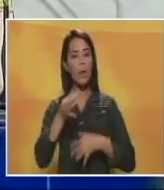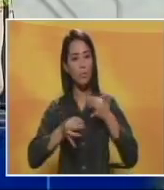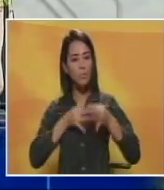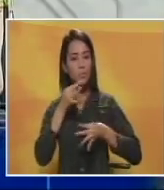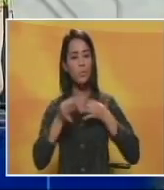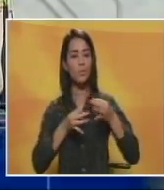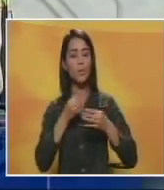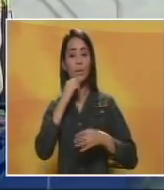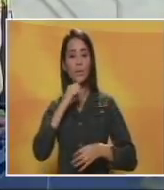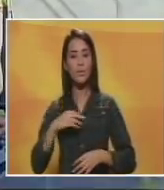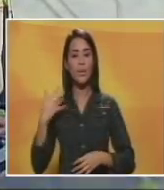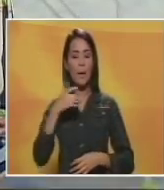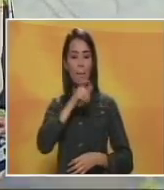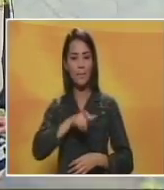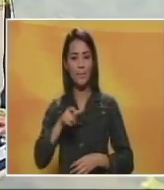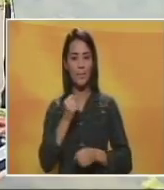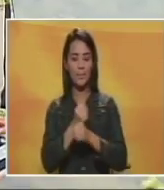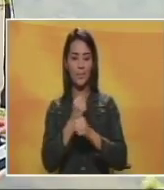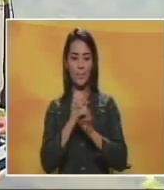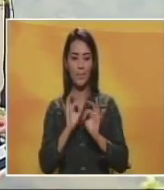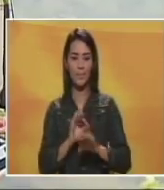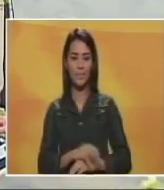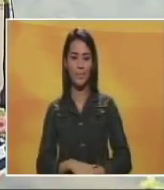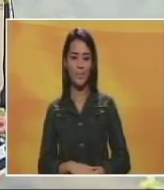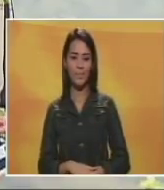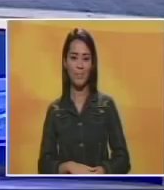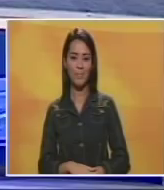más historias de emprendedores.